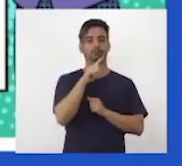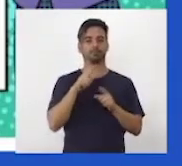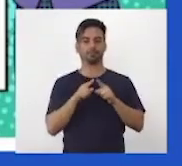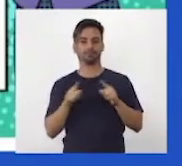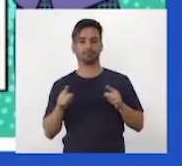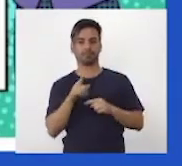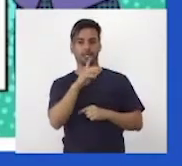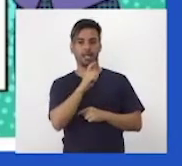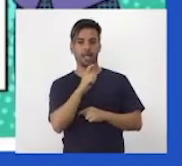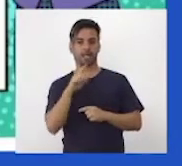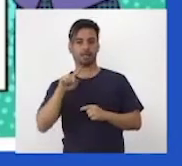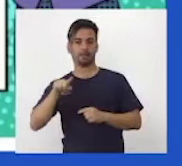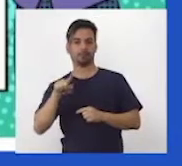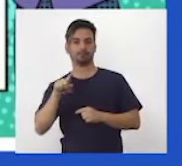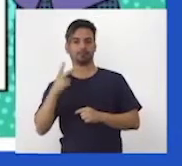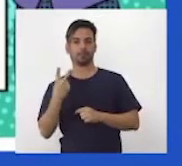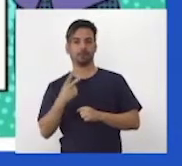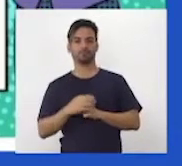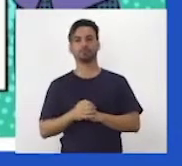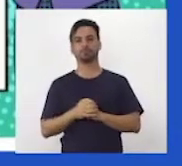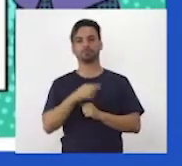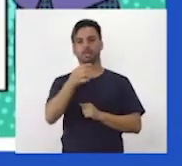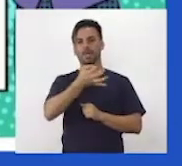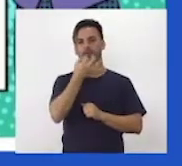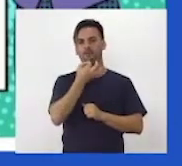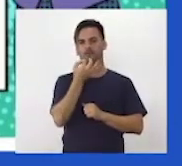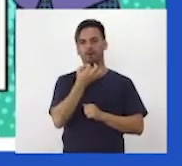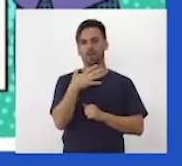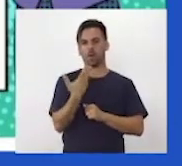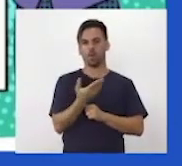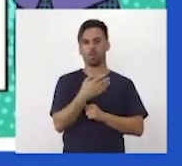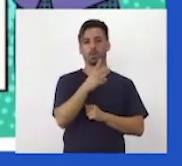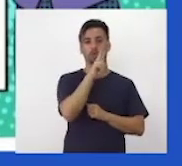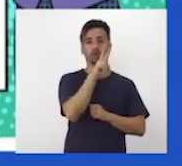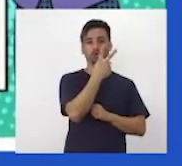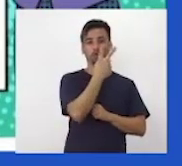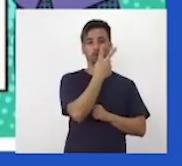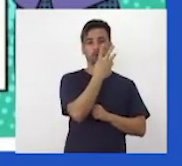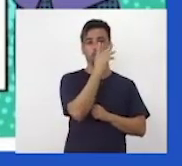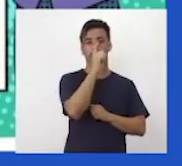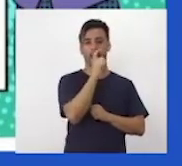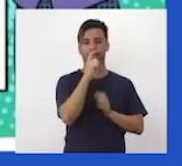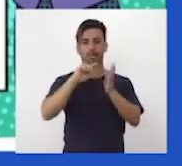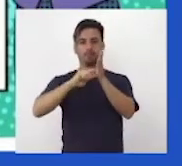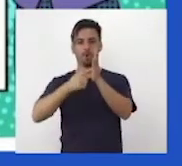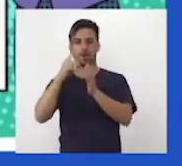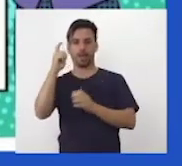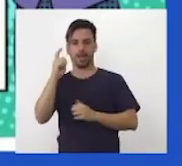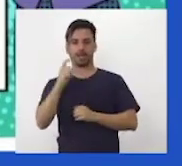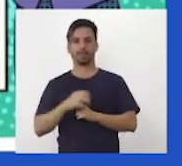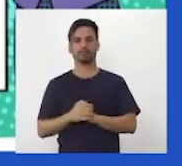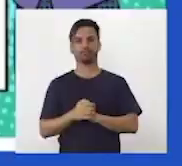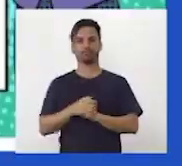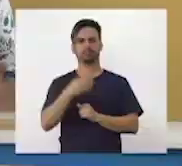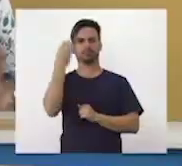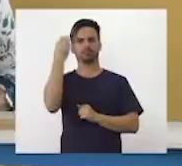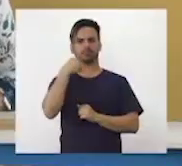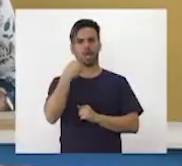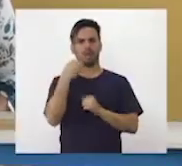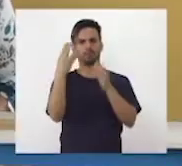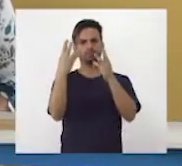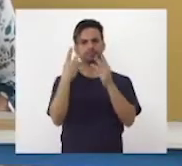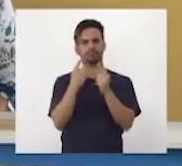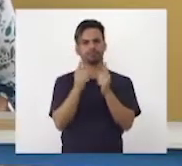lo designamos en los datos conocidos. Entonces la expresión nos quedaría 2x por x. Pero bien,